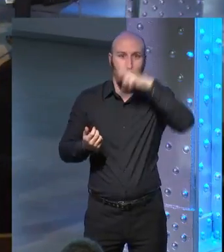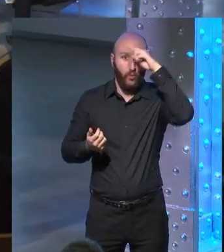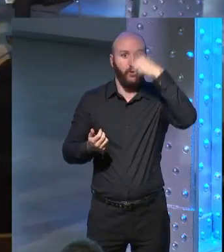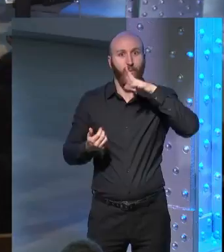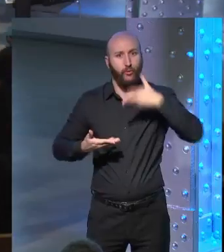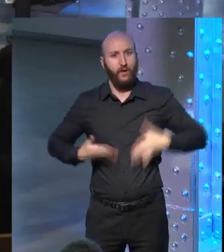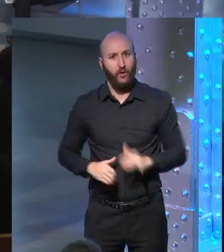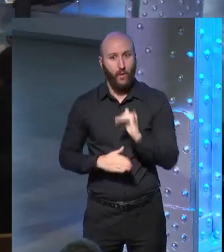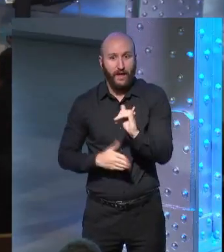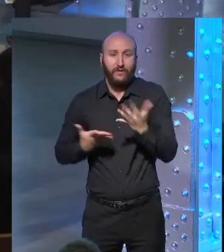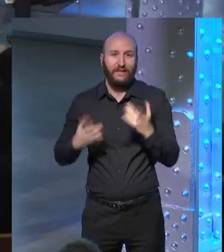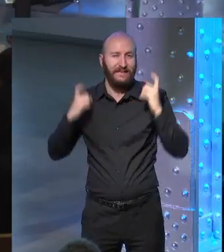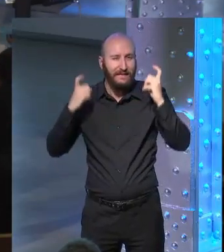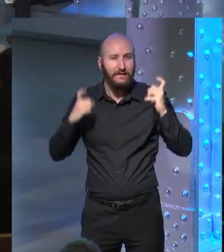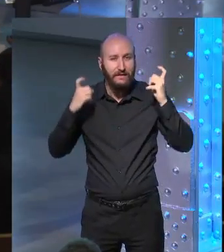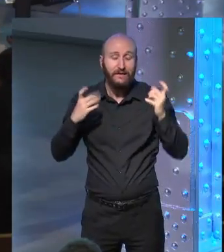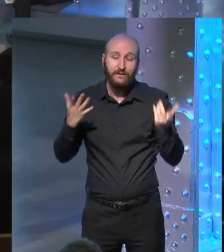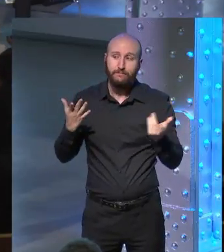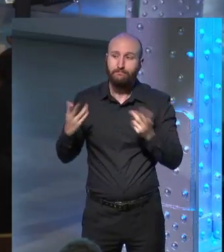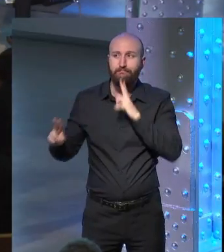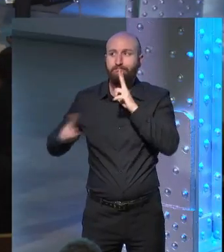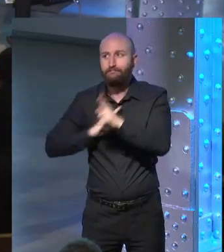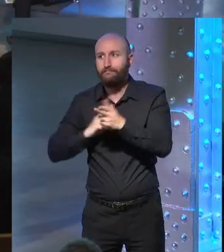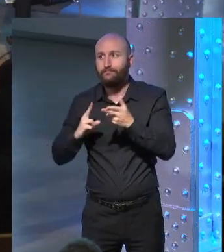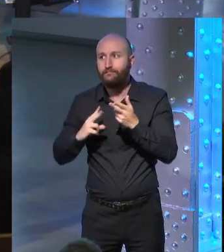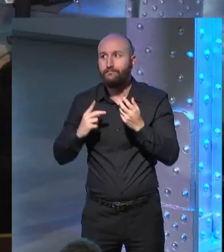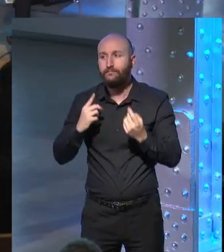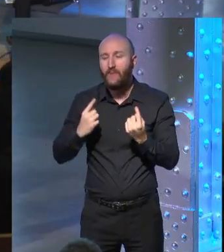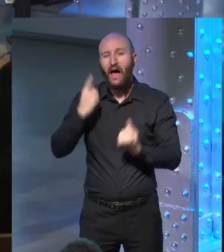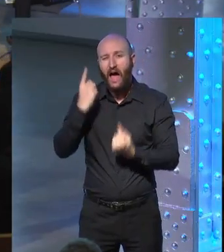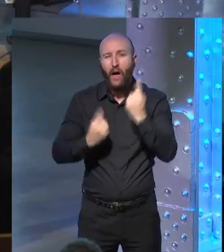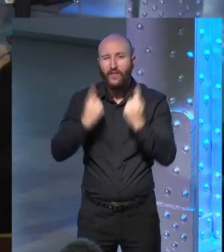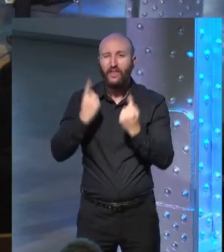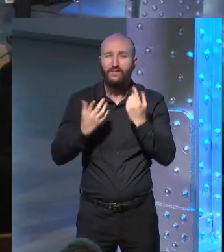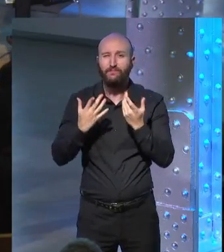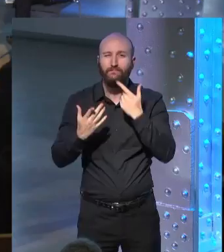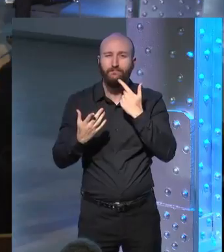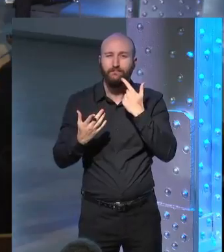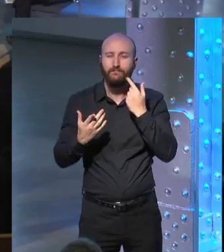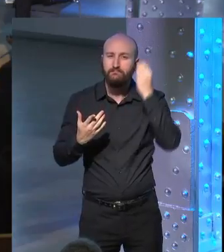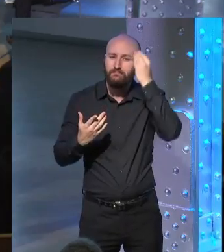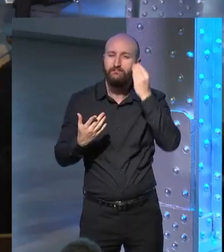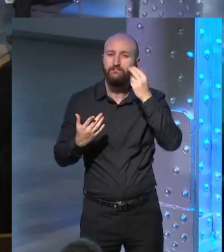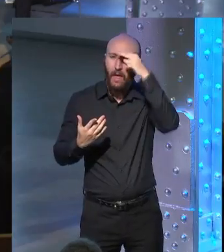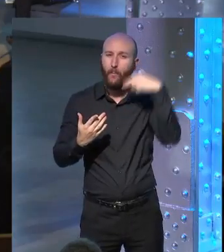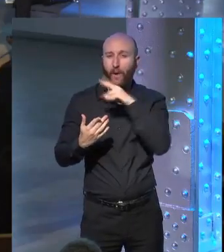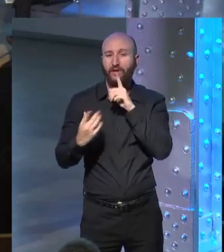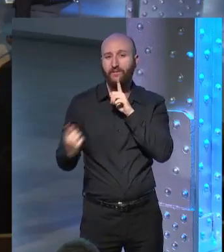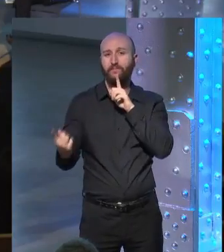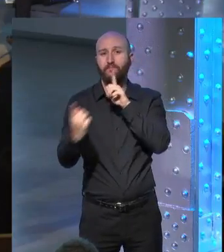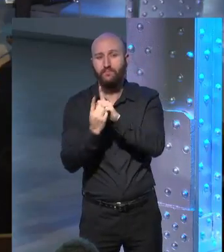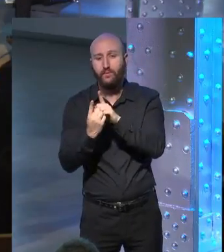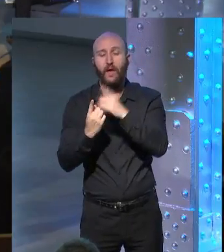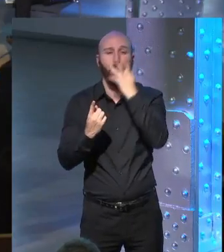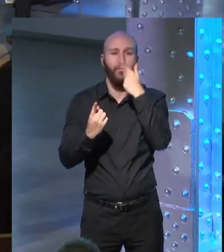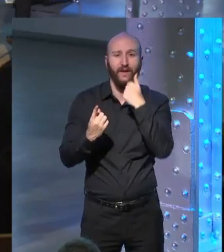ser cauta o intento, ¿no? Pero dices, a veces, muchas veces me encuentro con padres que prefieren hacerlo con 12, bien